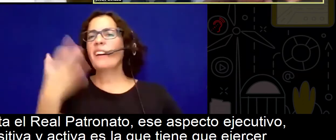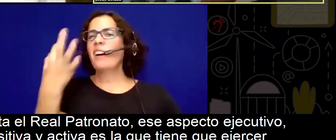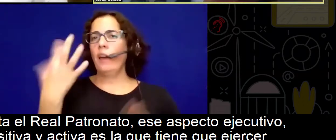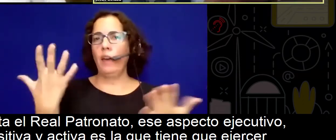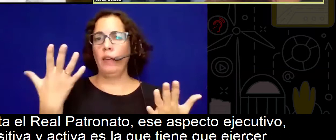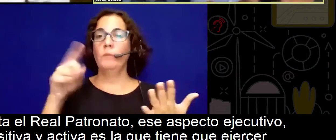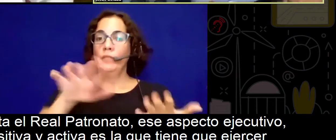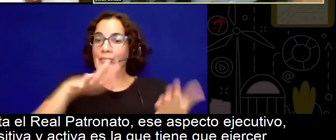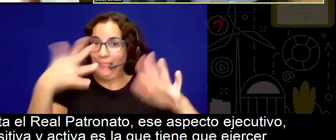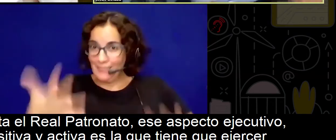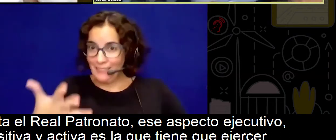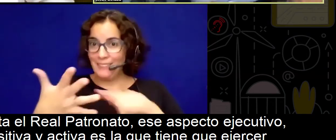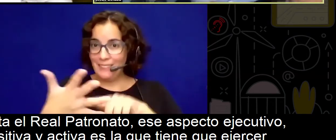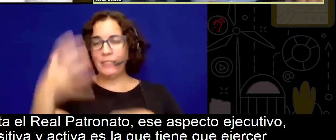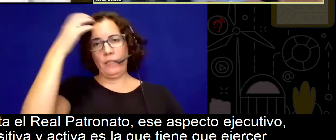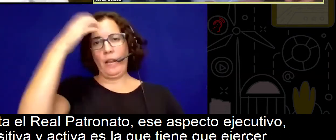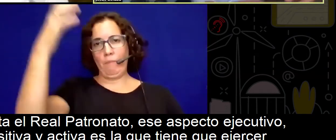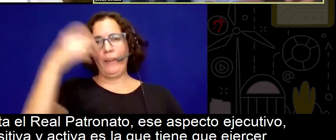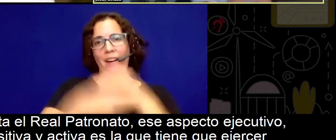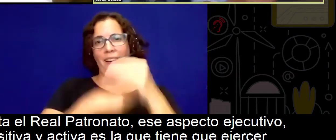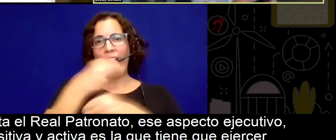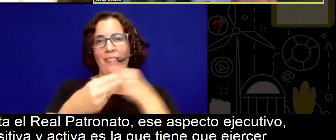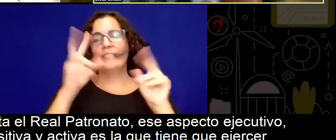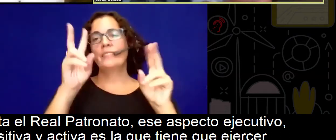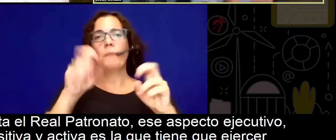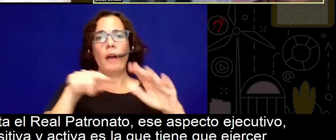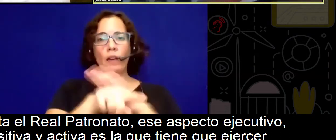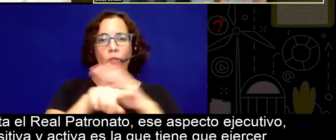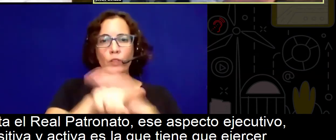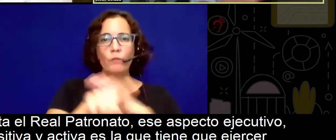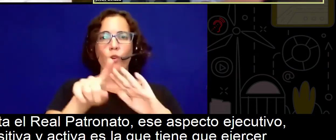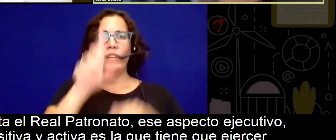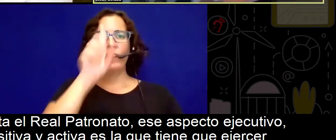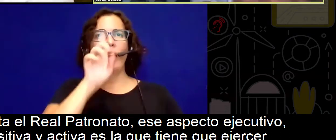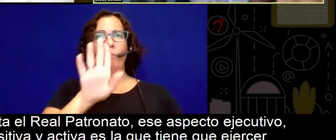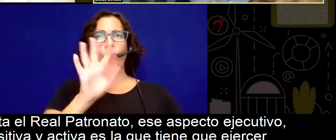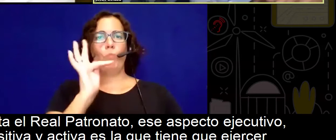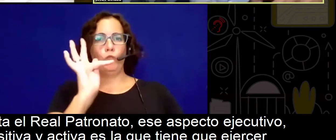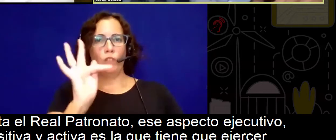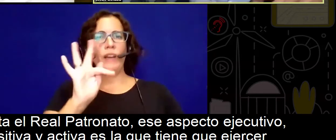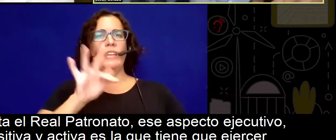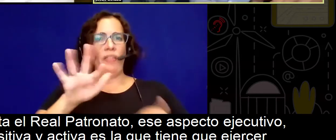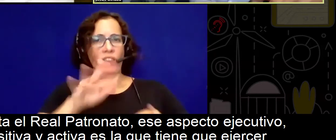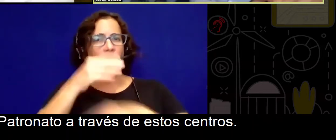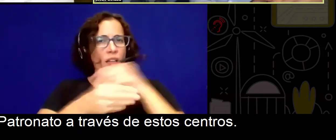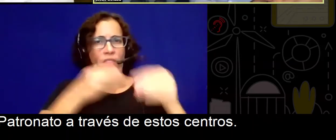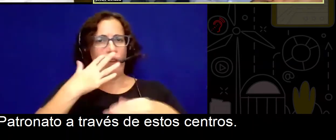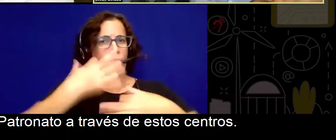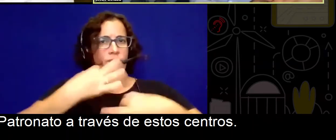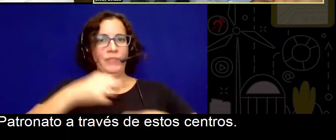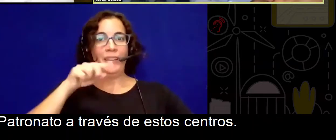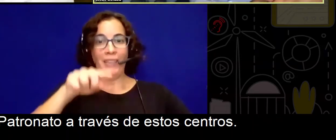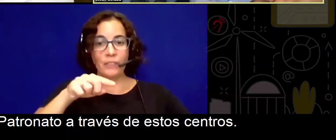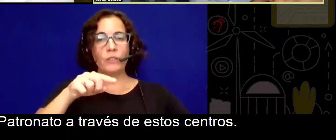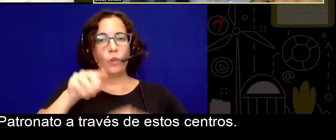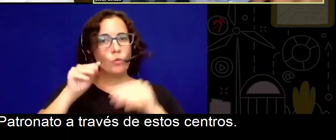aspecto ejecutivo y de actitud positiva y activa es la que tiene que ejercer el Real Patronato